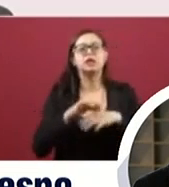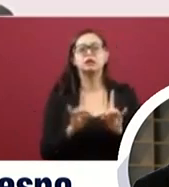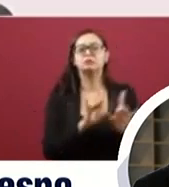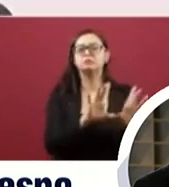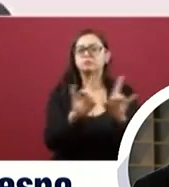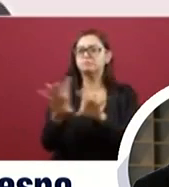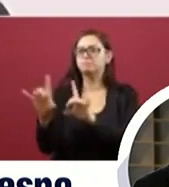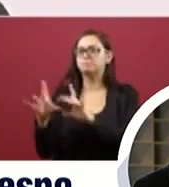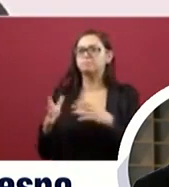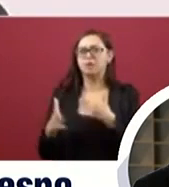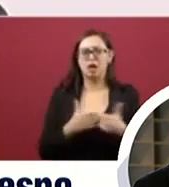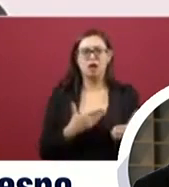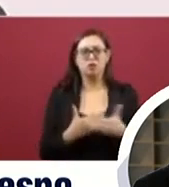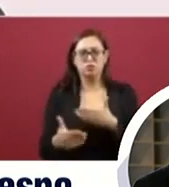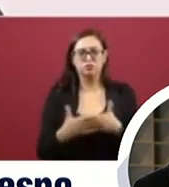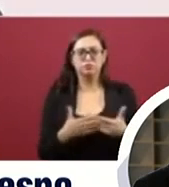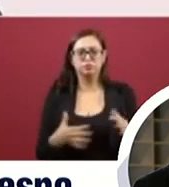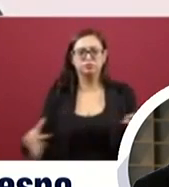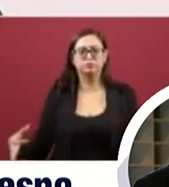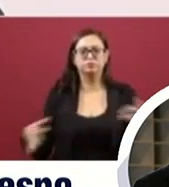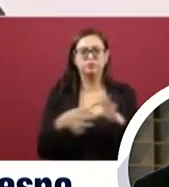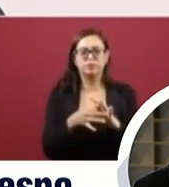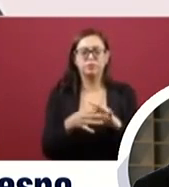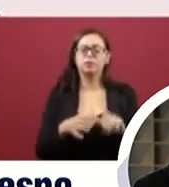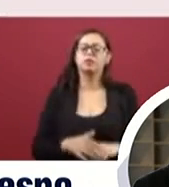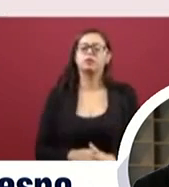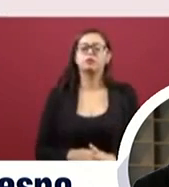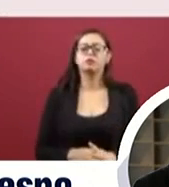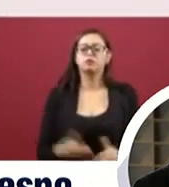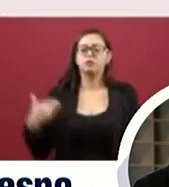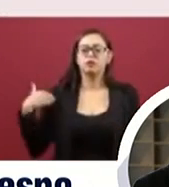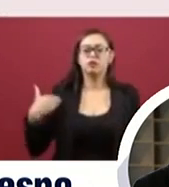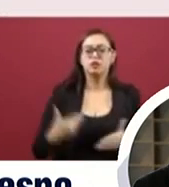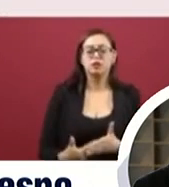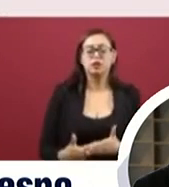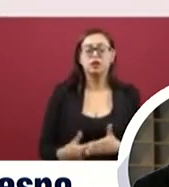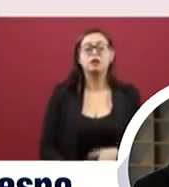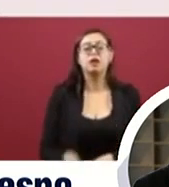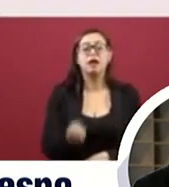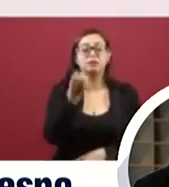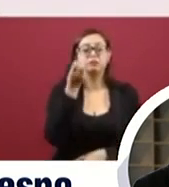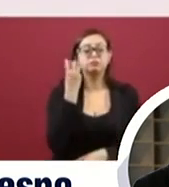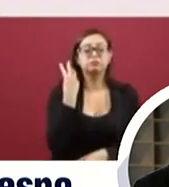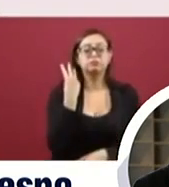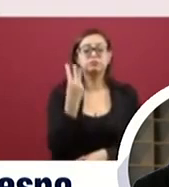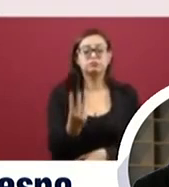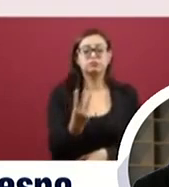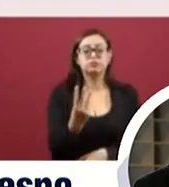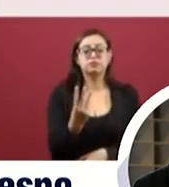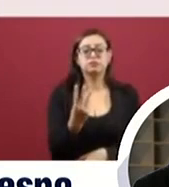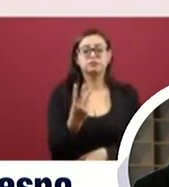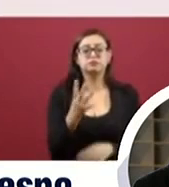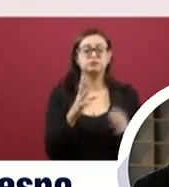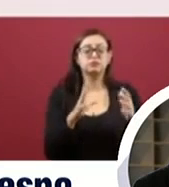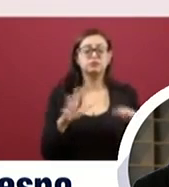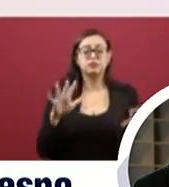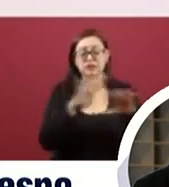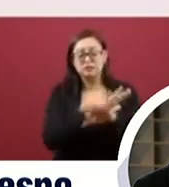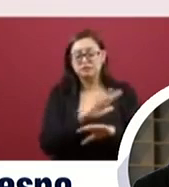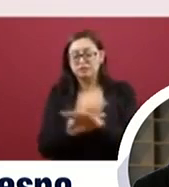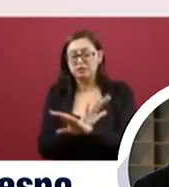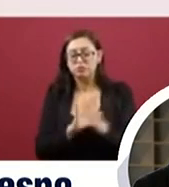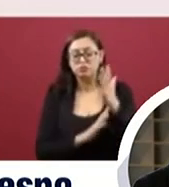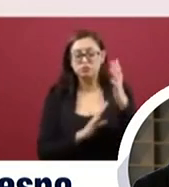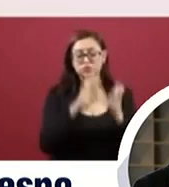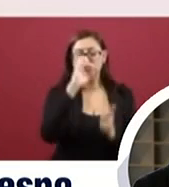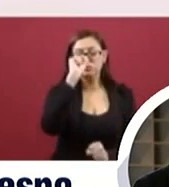fiscal anticorrupción, como fiscal general, mencionaba pura gente cercana a él. Entonces, lejos de fortalecerse la autonomía, que